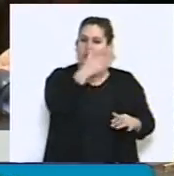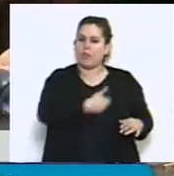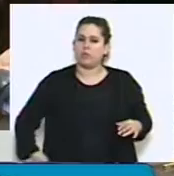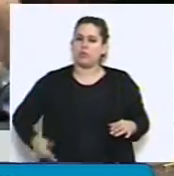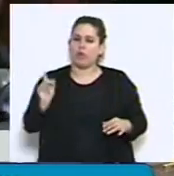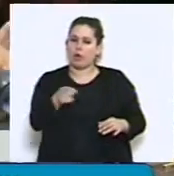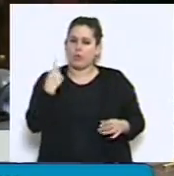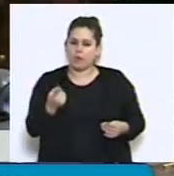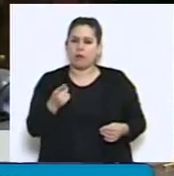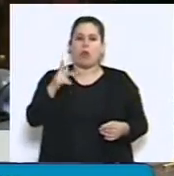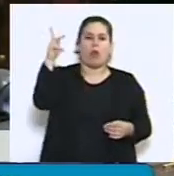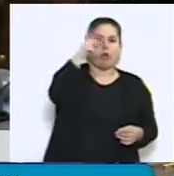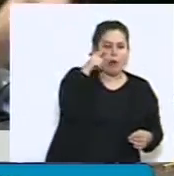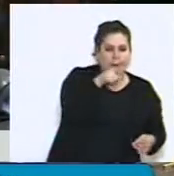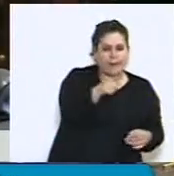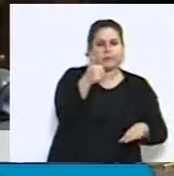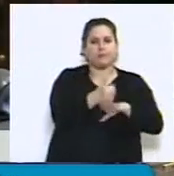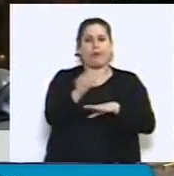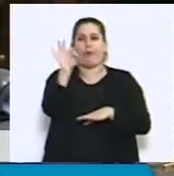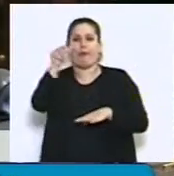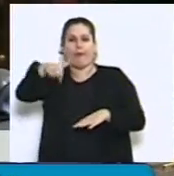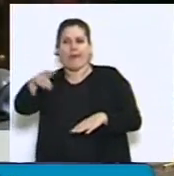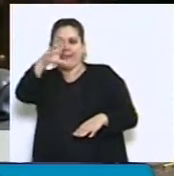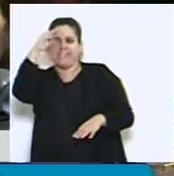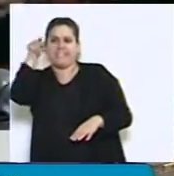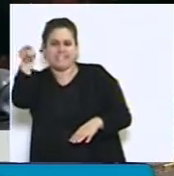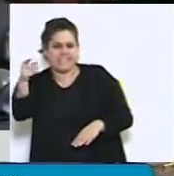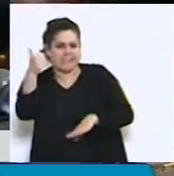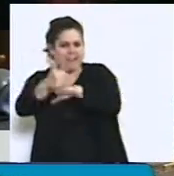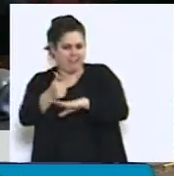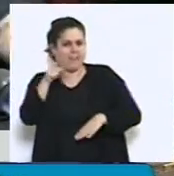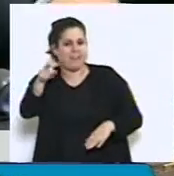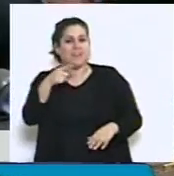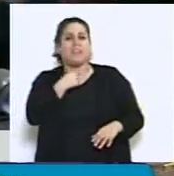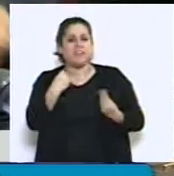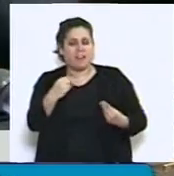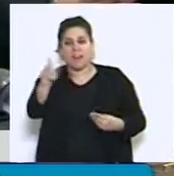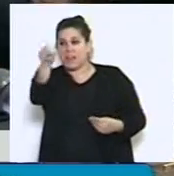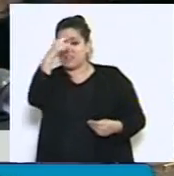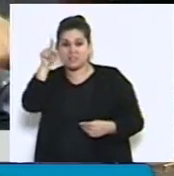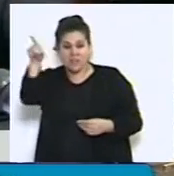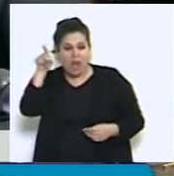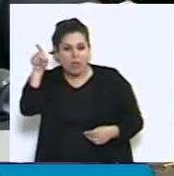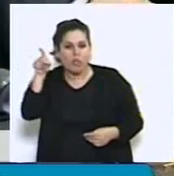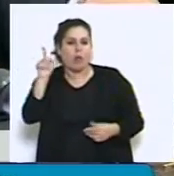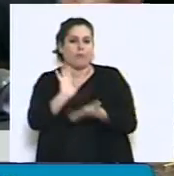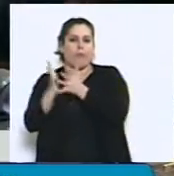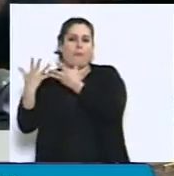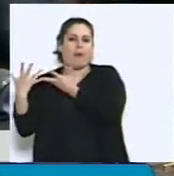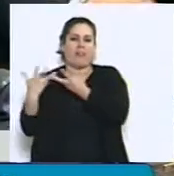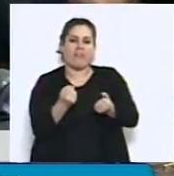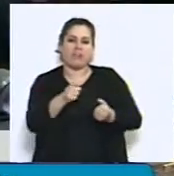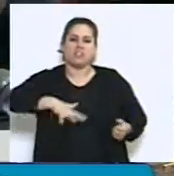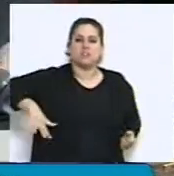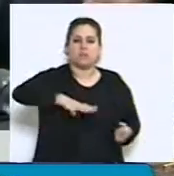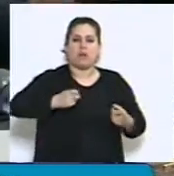gobierno, tanto con Néstor como con Cristina, que es de poner al Estado argentino en defensa de los intereses